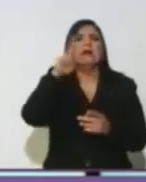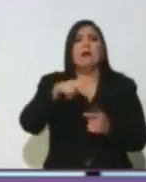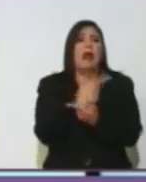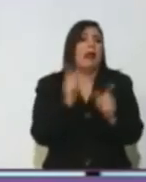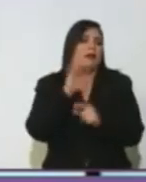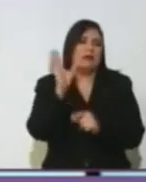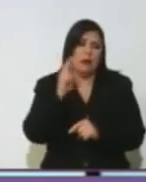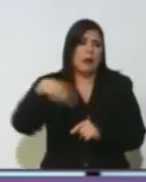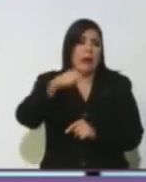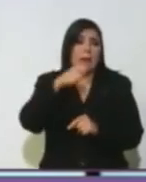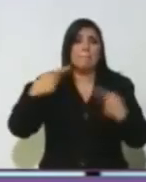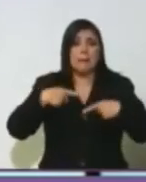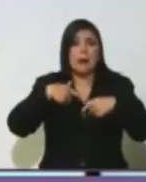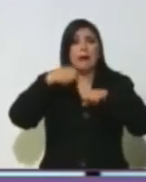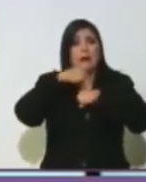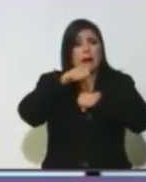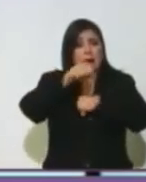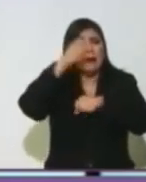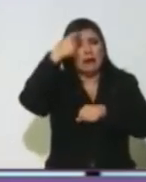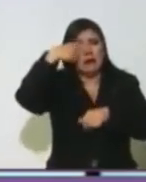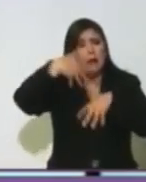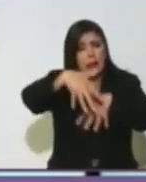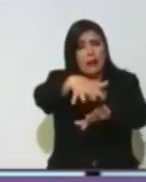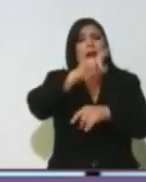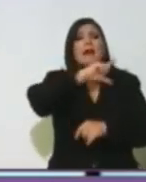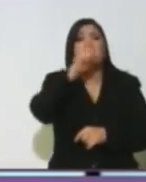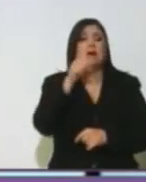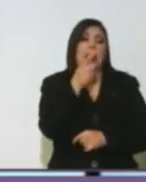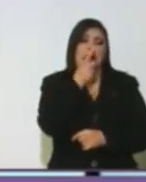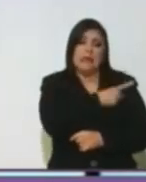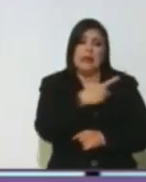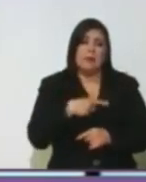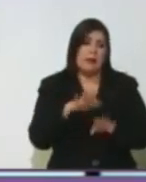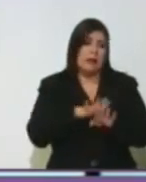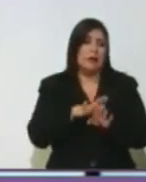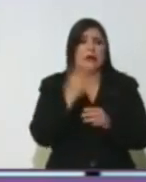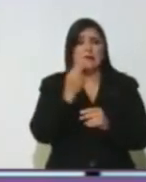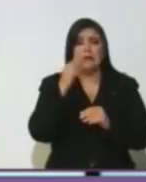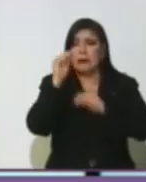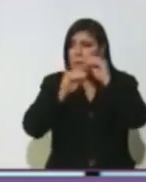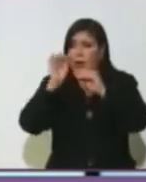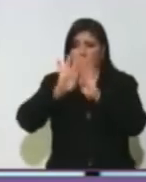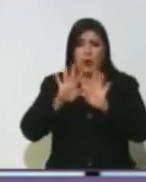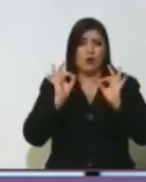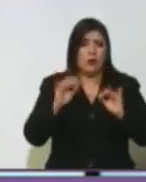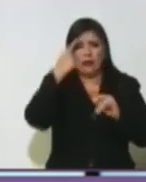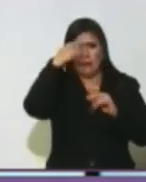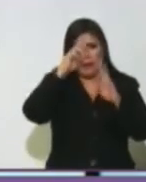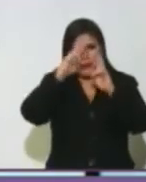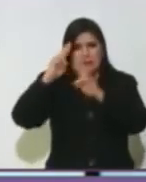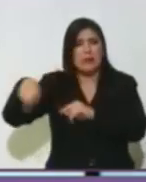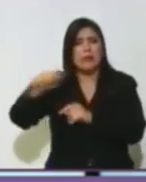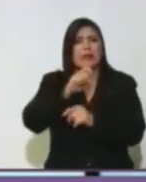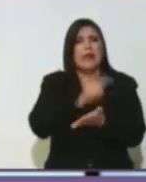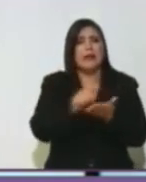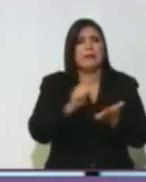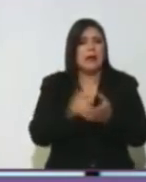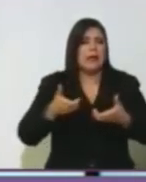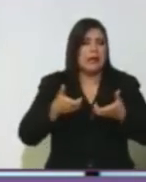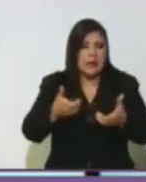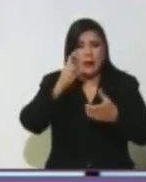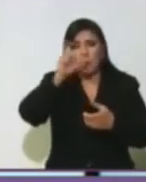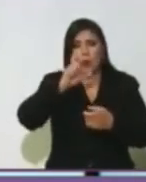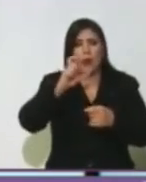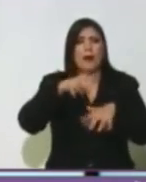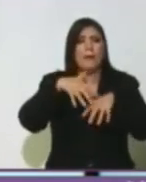manifestantes aseguren que no van a dañar el mobiliario urbano y que van a limpiar la calle después de